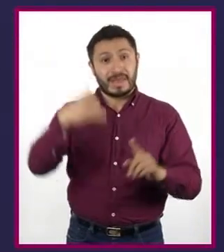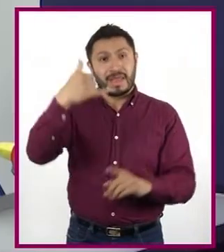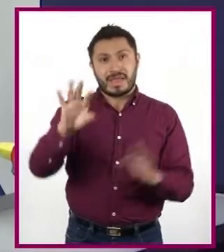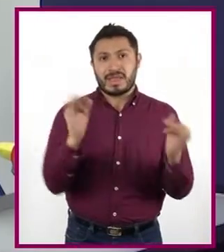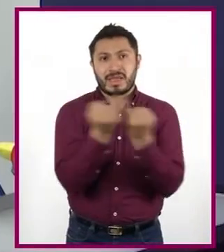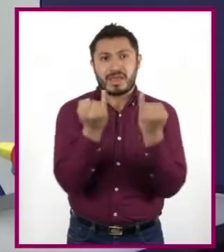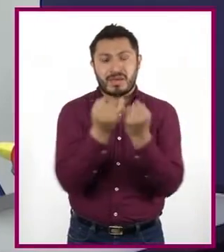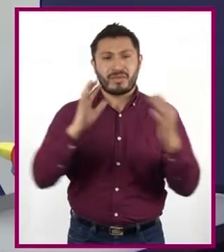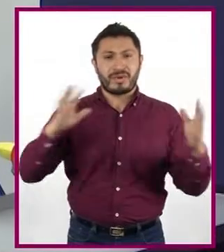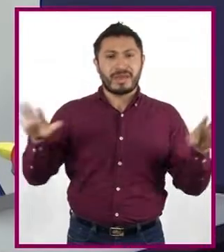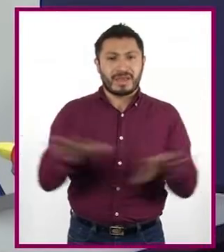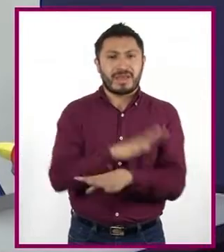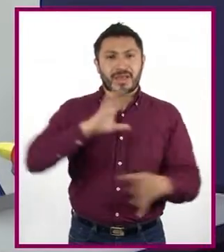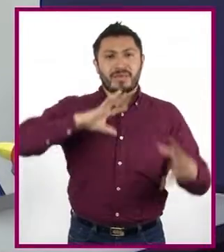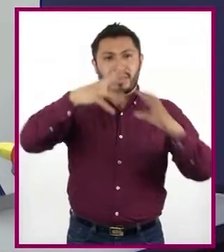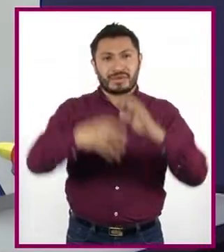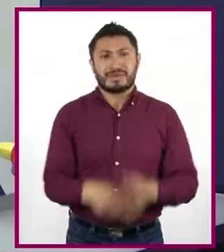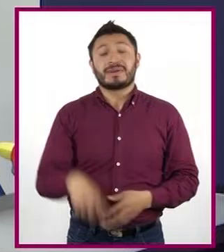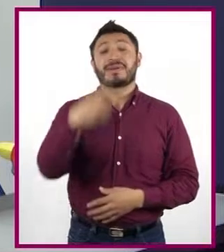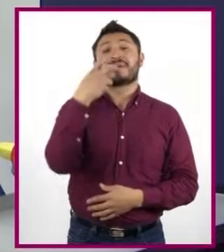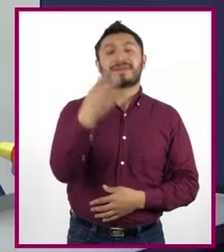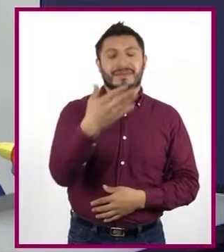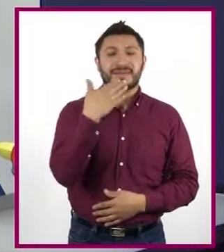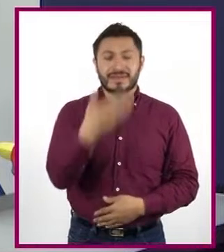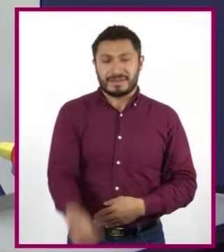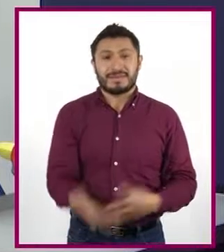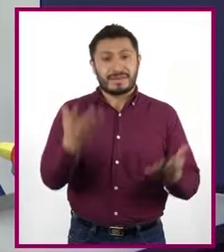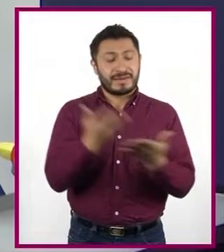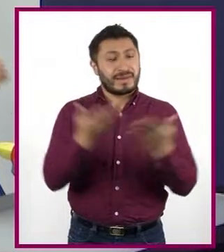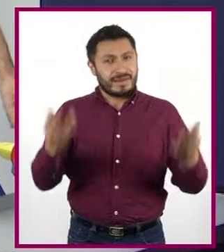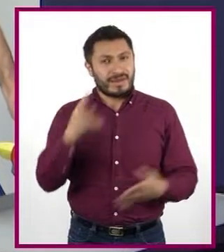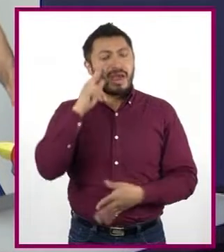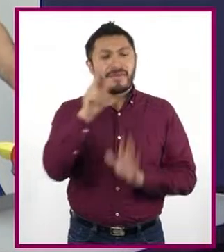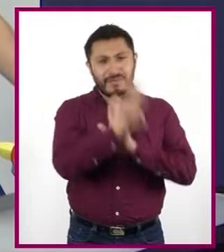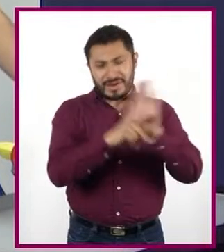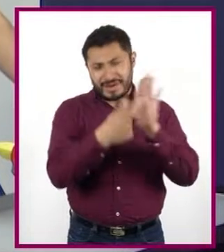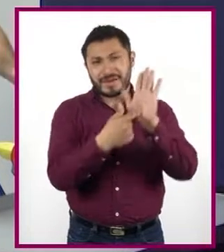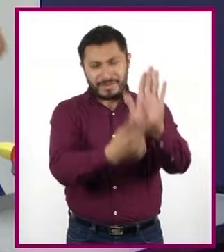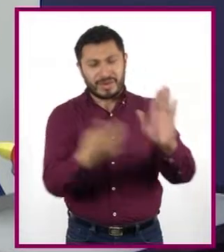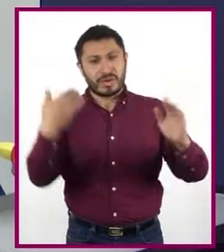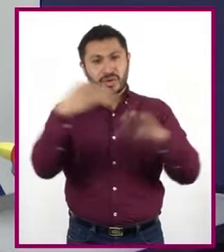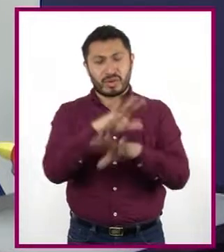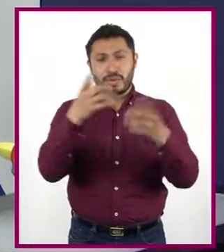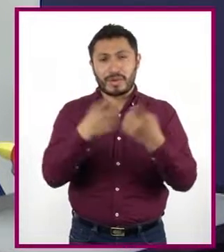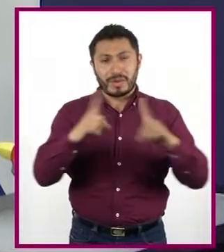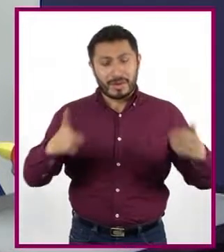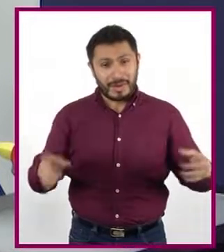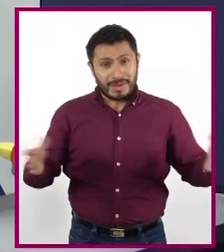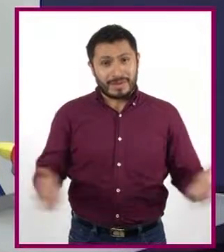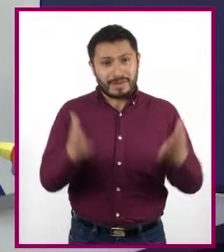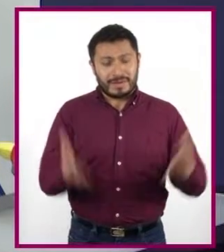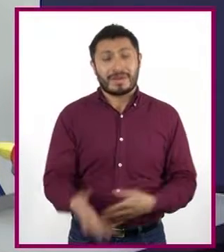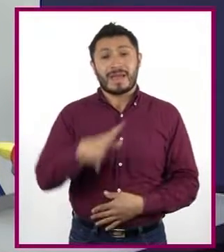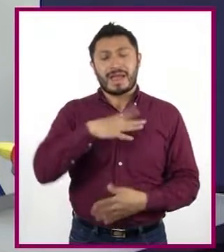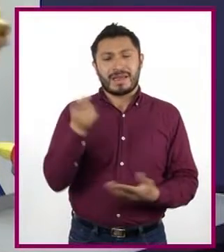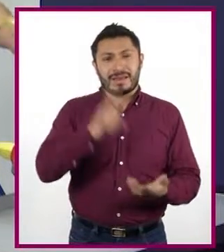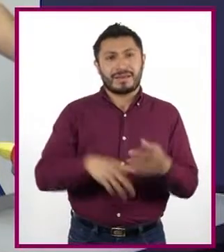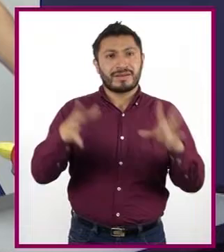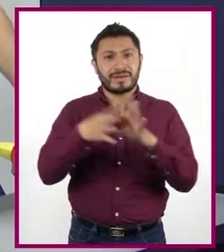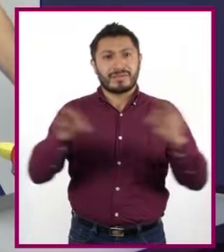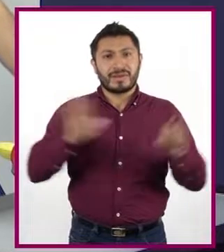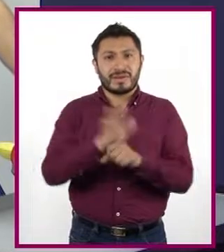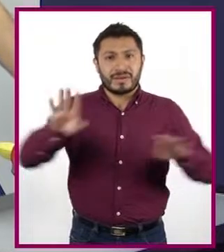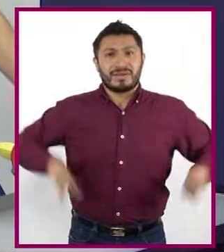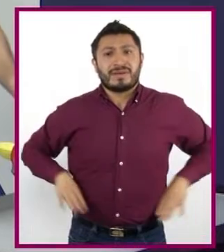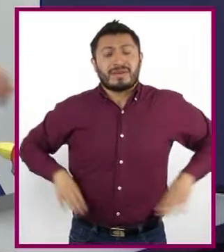climático. Exacto. Pasemos a ver el siguiente video sobre sostenibilidad. En él se explican las características